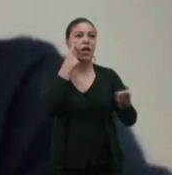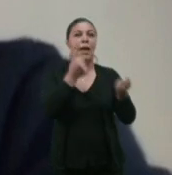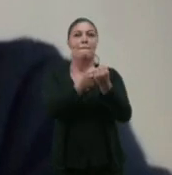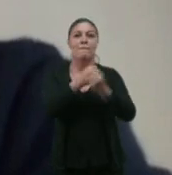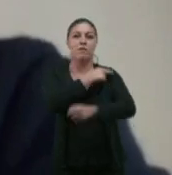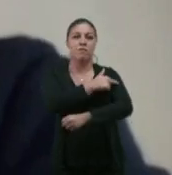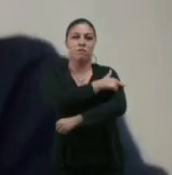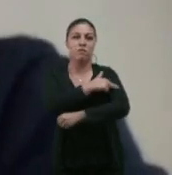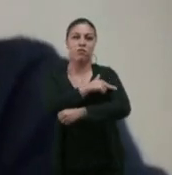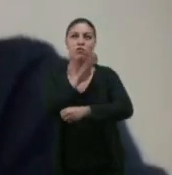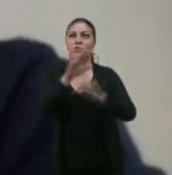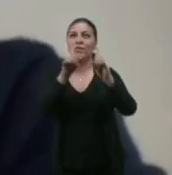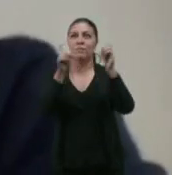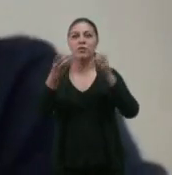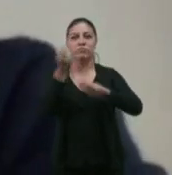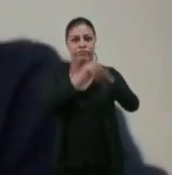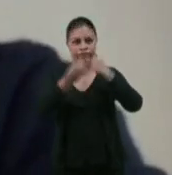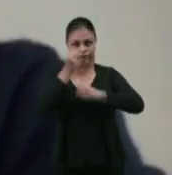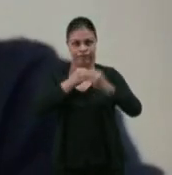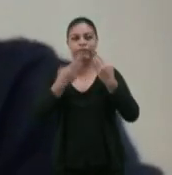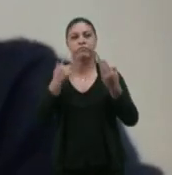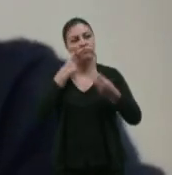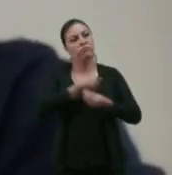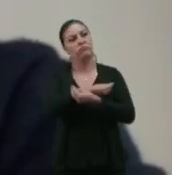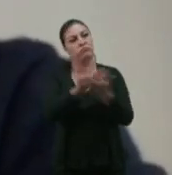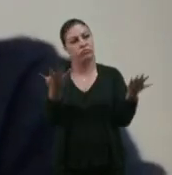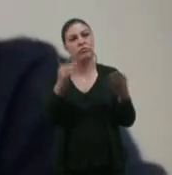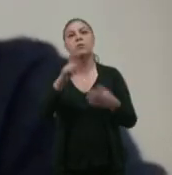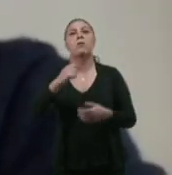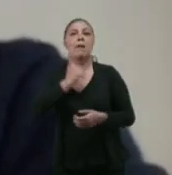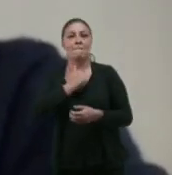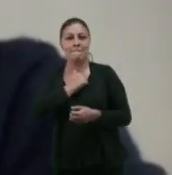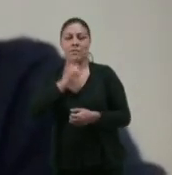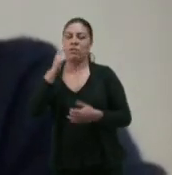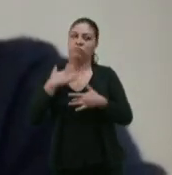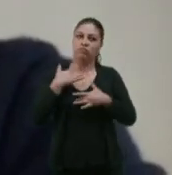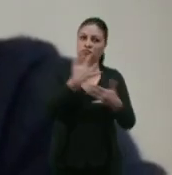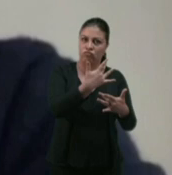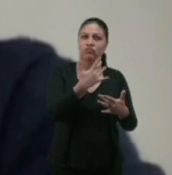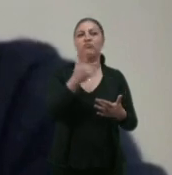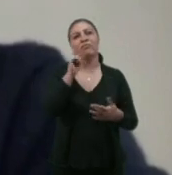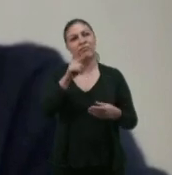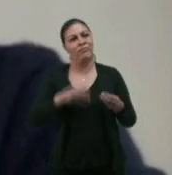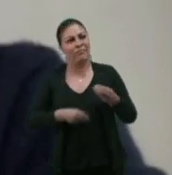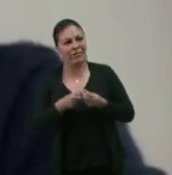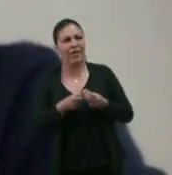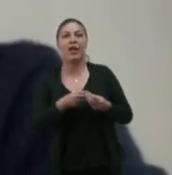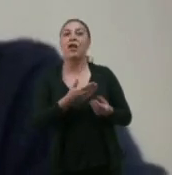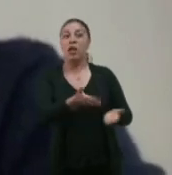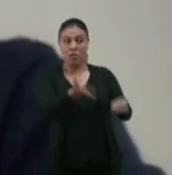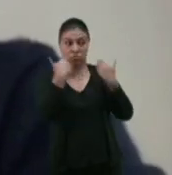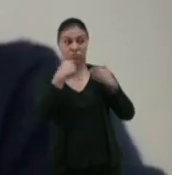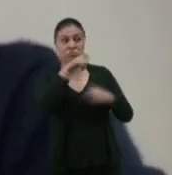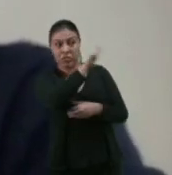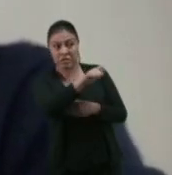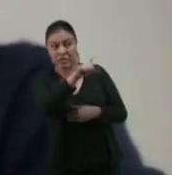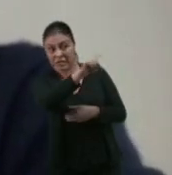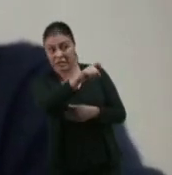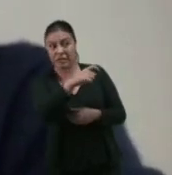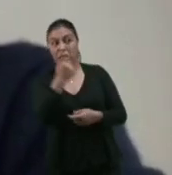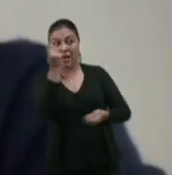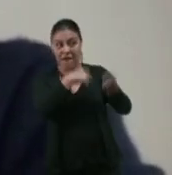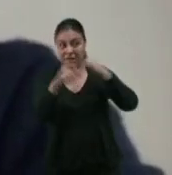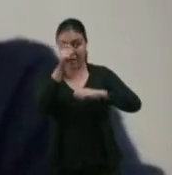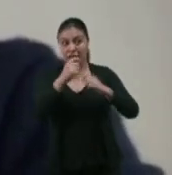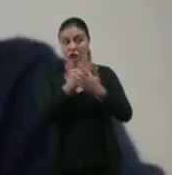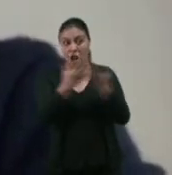Alimentos. Hemos hecho donaciones nosotros, hemos hecho espacios para que gente venda sus productos y le done a